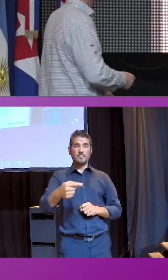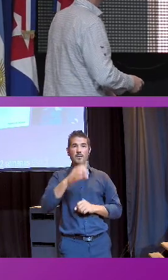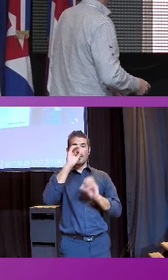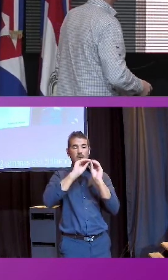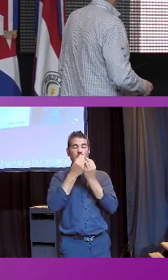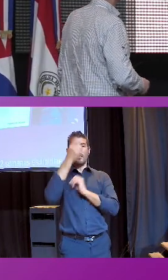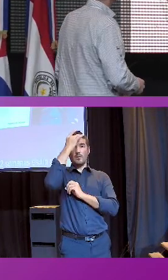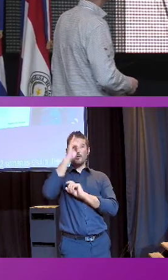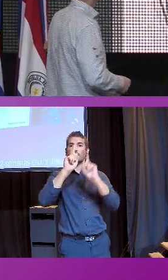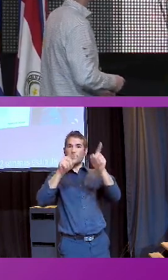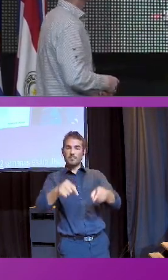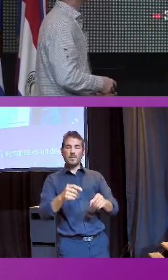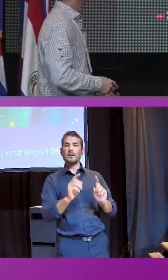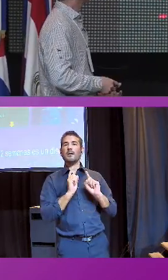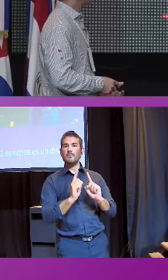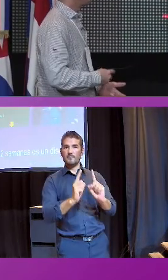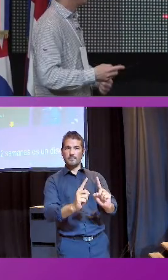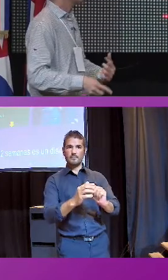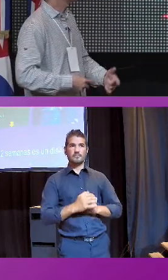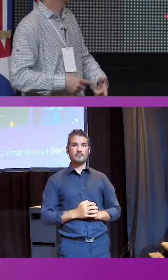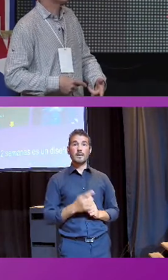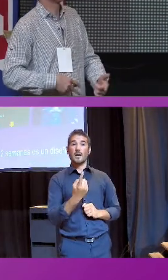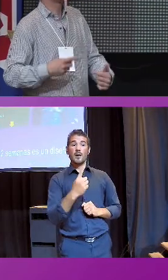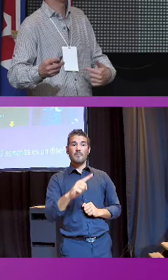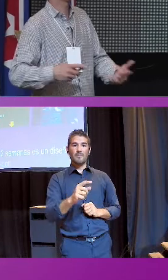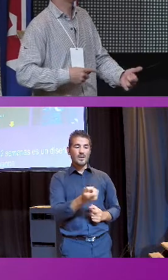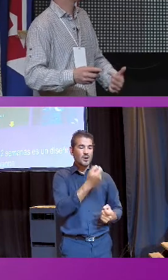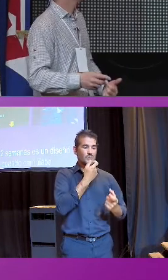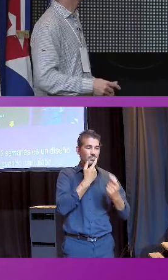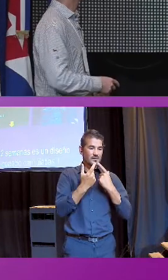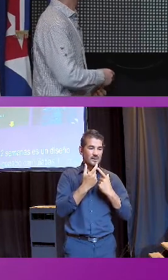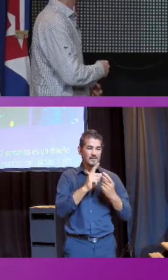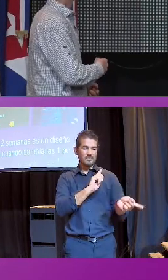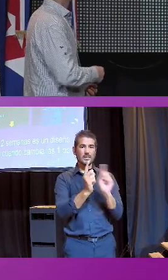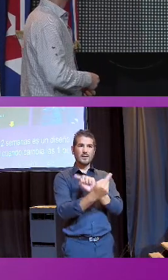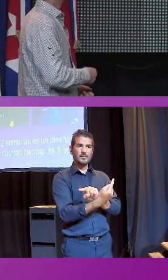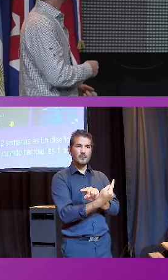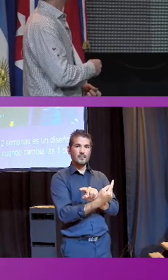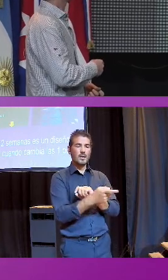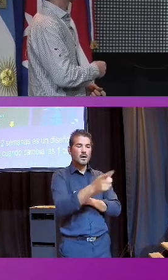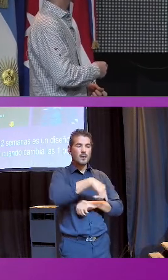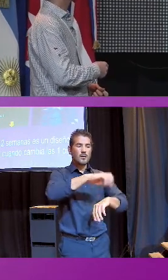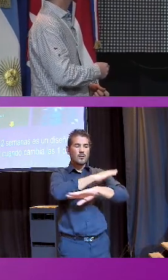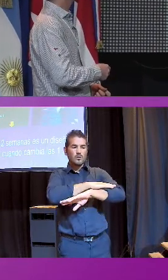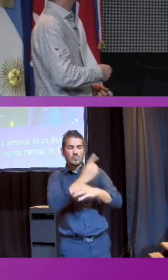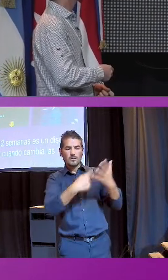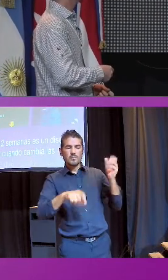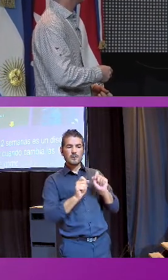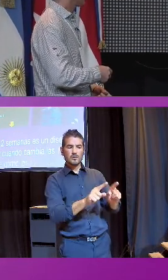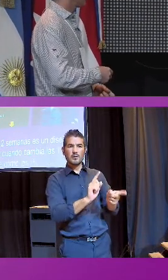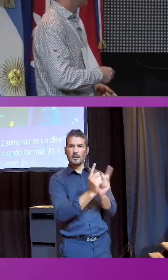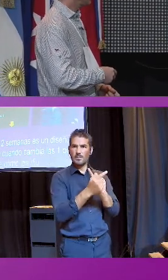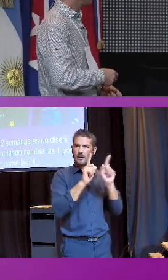diseño que utilizaron para ver qué pasaba cuando cambiabas una por la otra. Bueno, vamos al resumen de cómo les